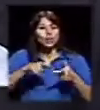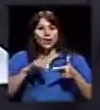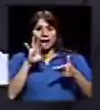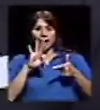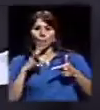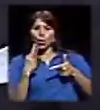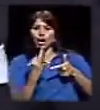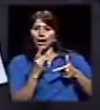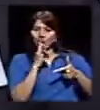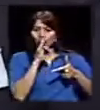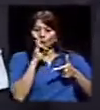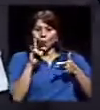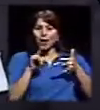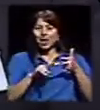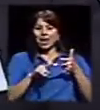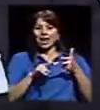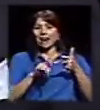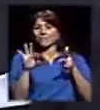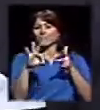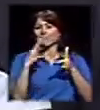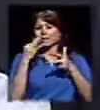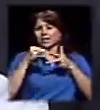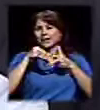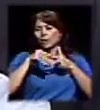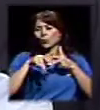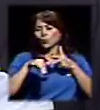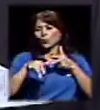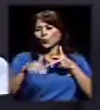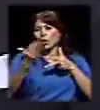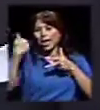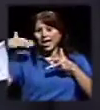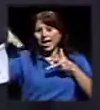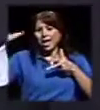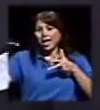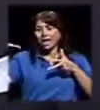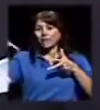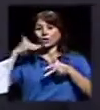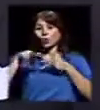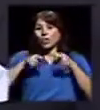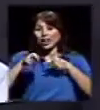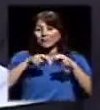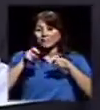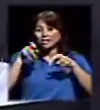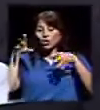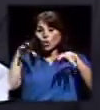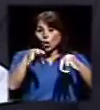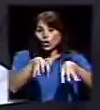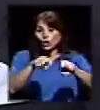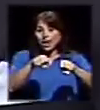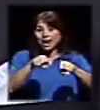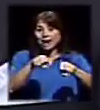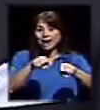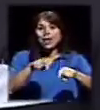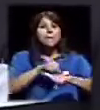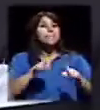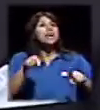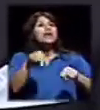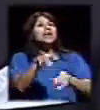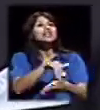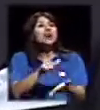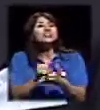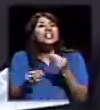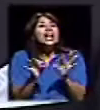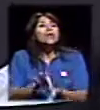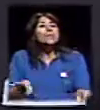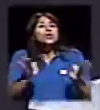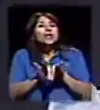la conexión con todos los privilegios de la administración colonial, en San José lo que importaba es cuánto café tengo y cuánta platica ando en